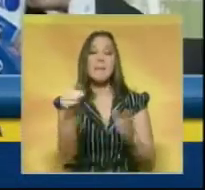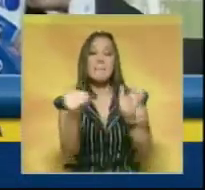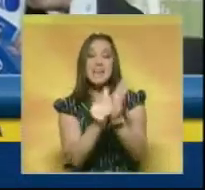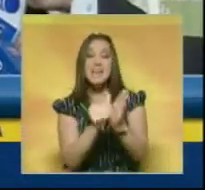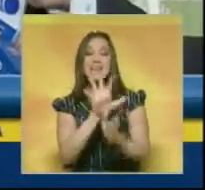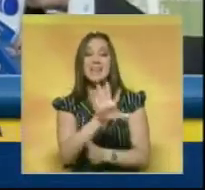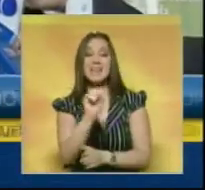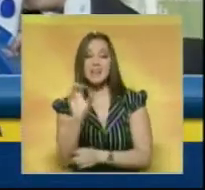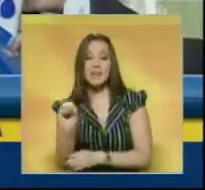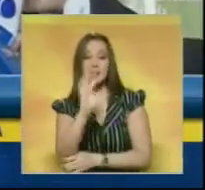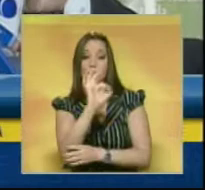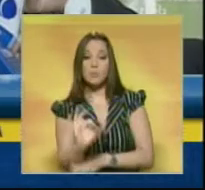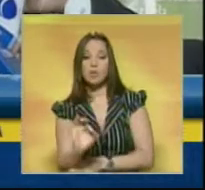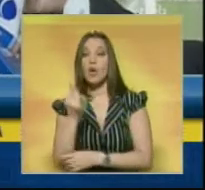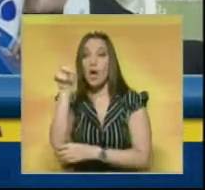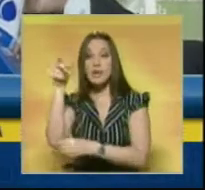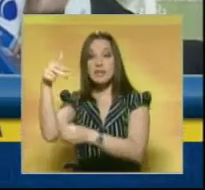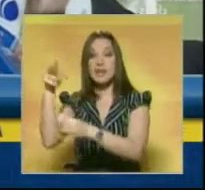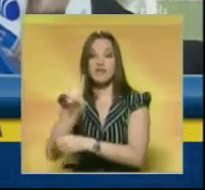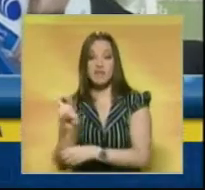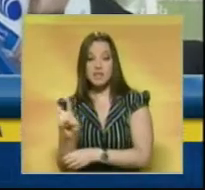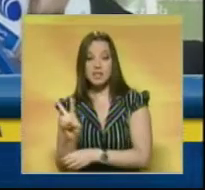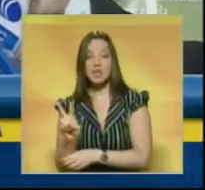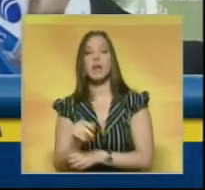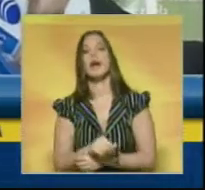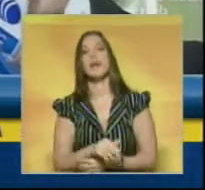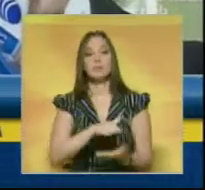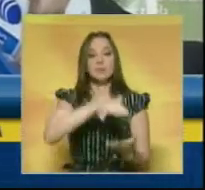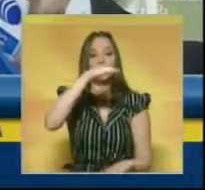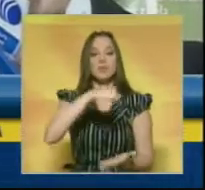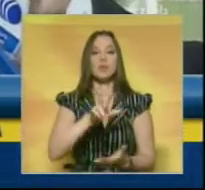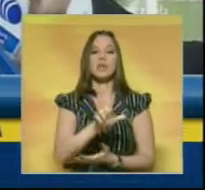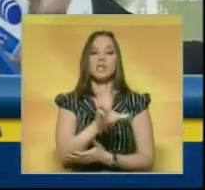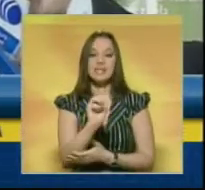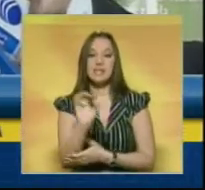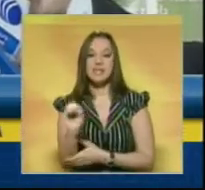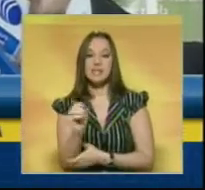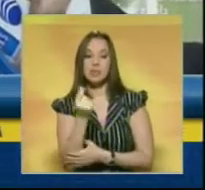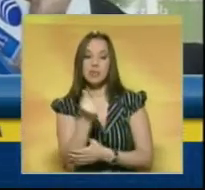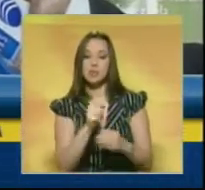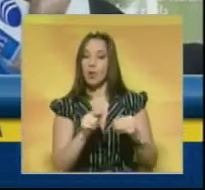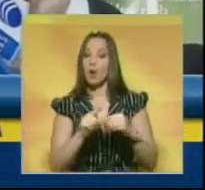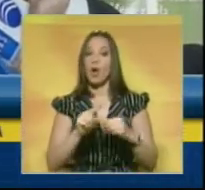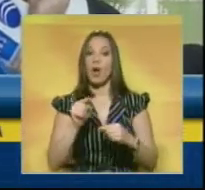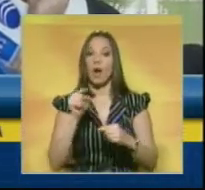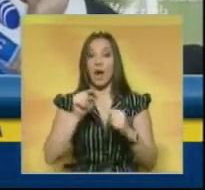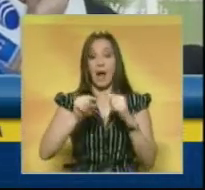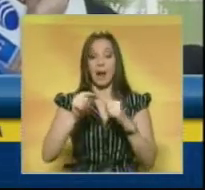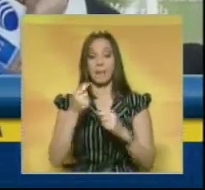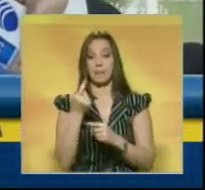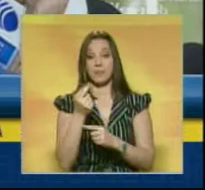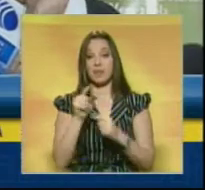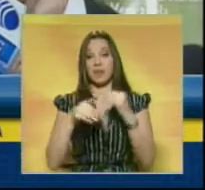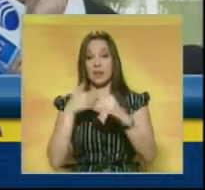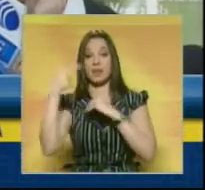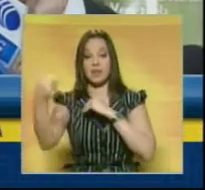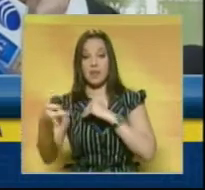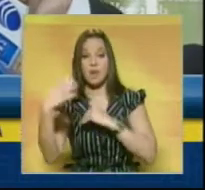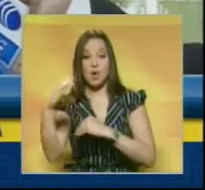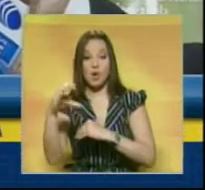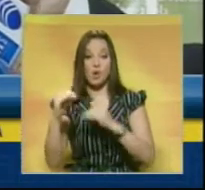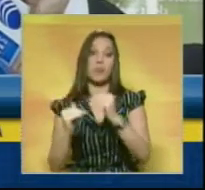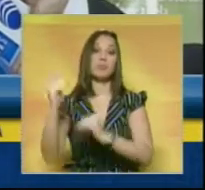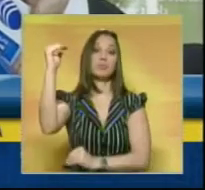Es la ganancia. Un galón de gasolina en Venezuela tiene un precio de 300 pesos. Cuando llega ya a la línea de frontera con Colombia, el valor